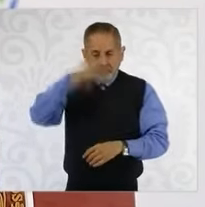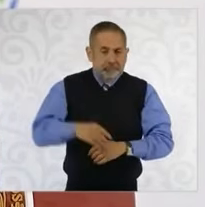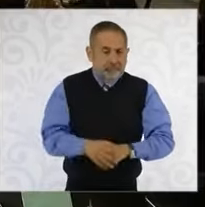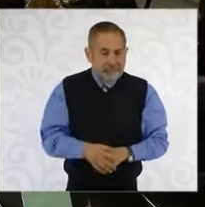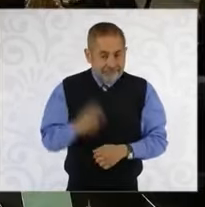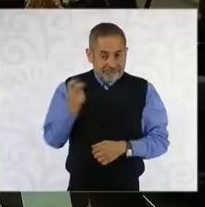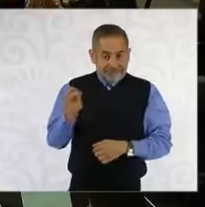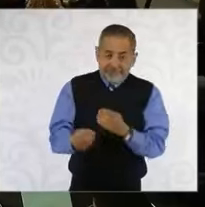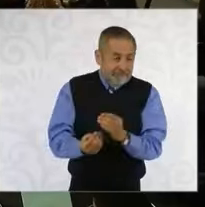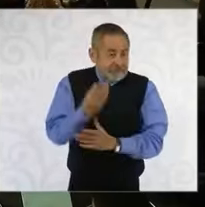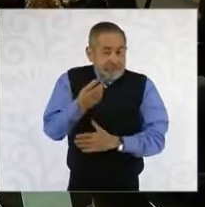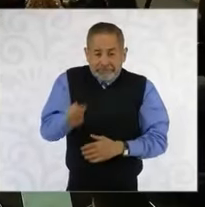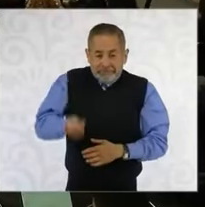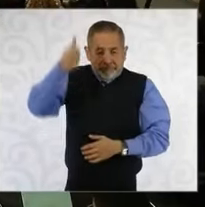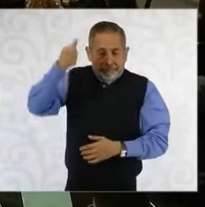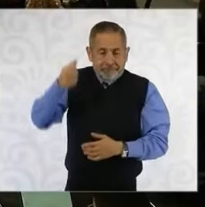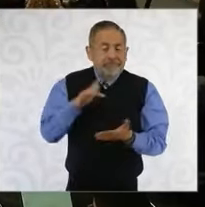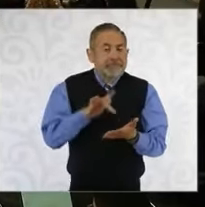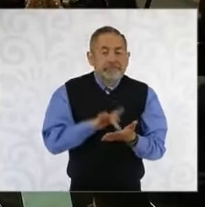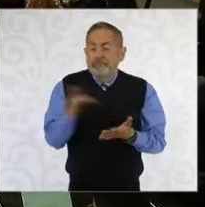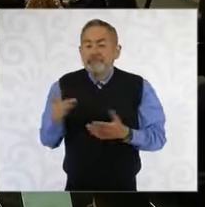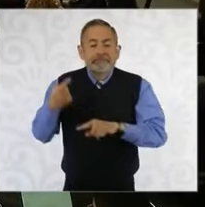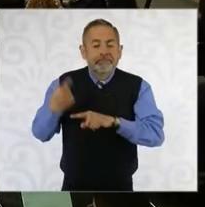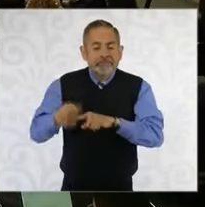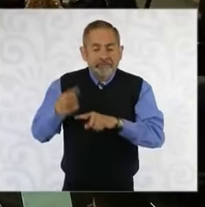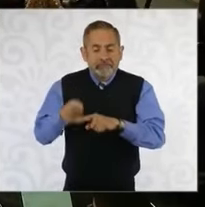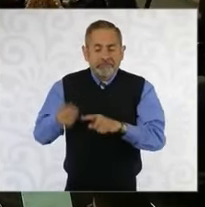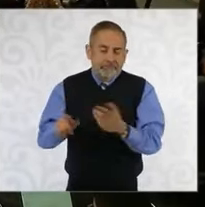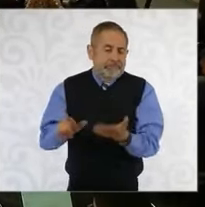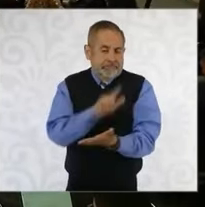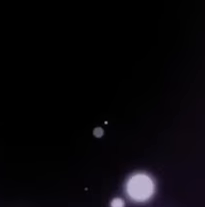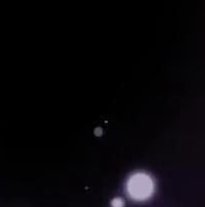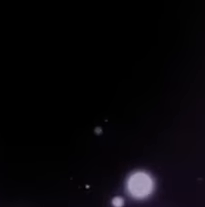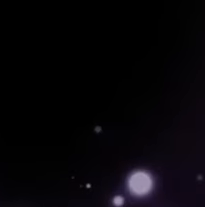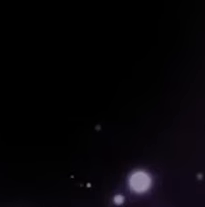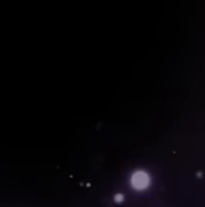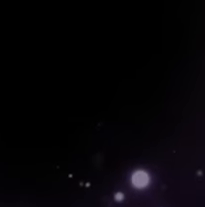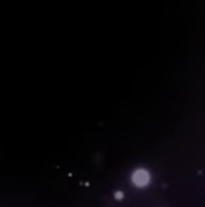nuevo, distinto y es gracias, entre otras cosas, a la reforma constitucional.